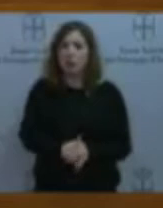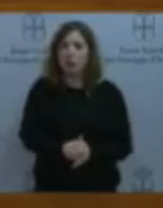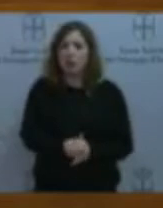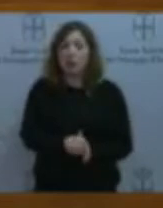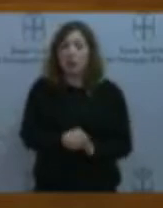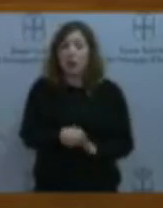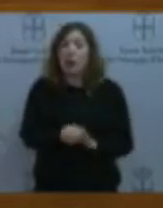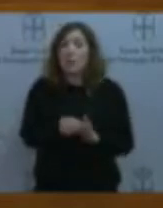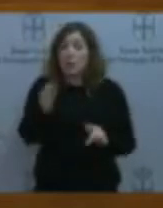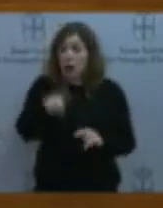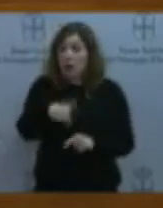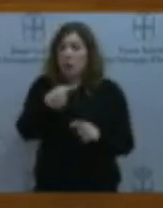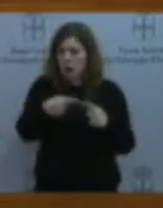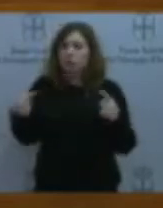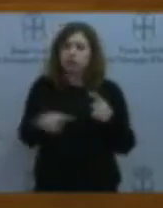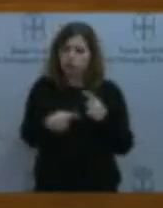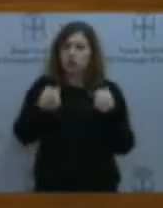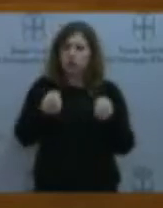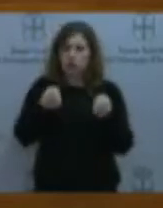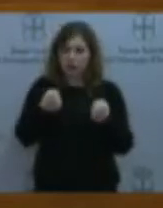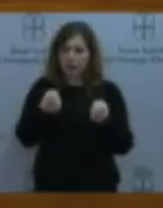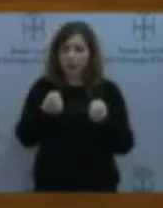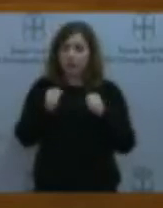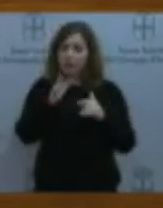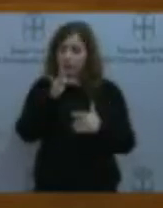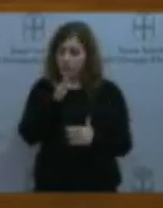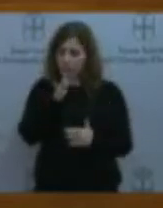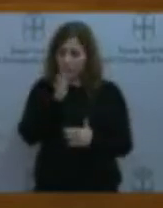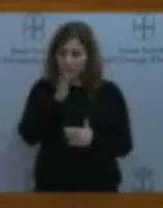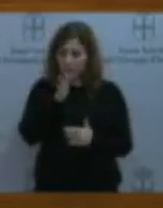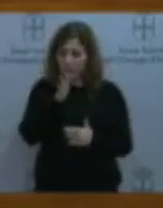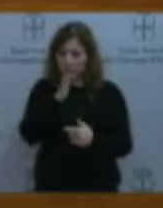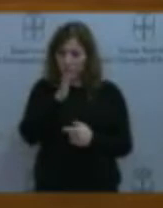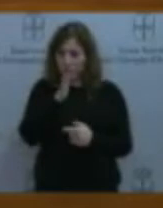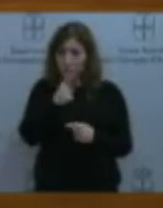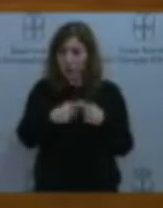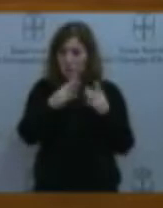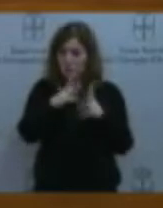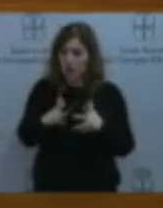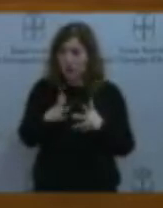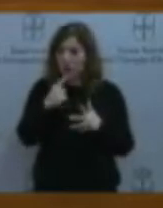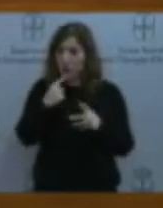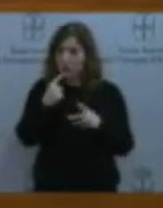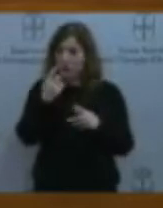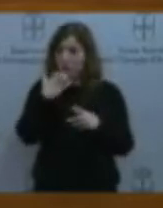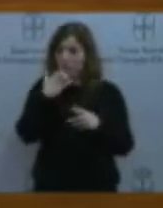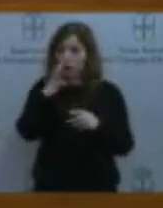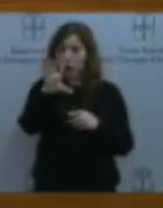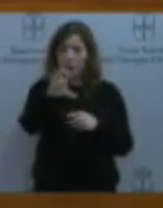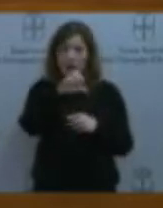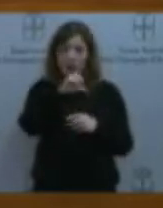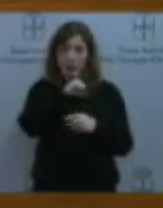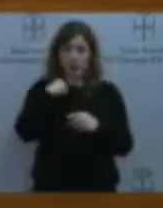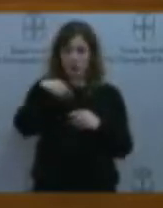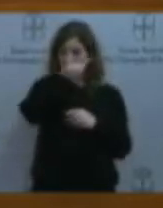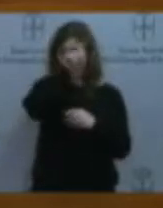Y aquí, sin embargo, hay muchas diferencias. Ahora, usted coge la mediana y verá que las diferencias son mucho mayores, por ejemplo, en la Comunidad Autónoma de Madrid y en casi